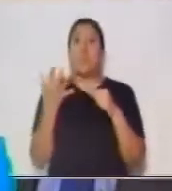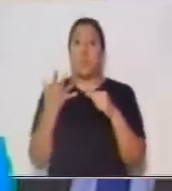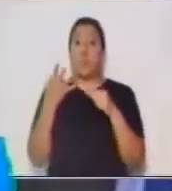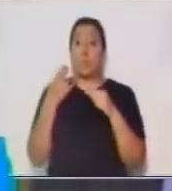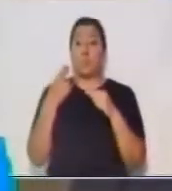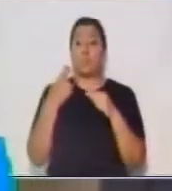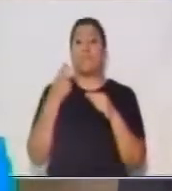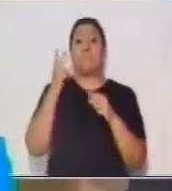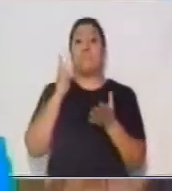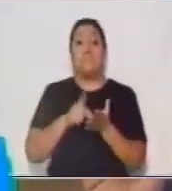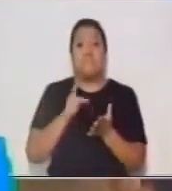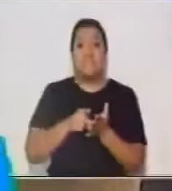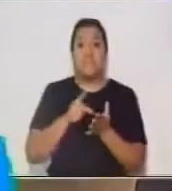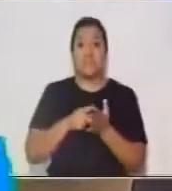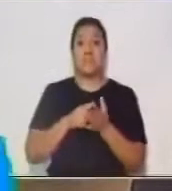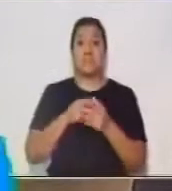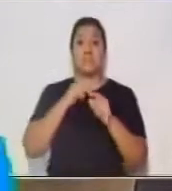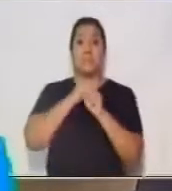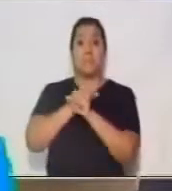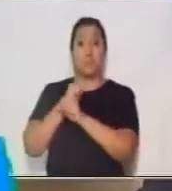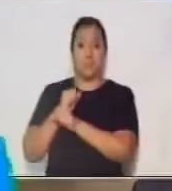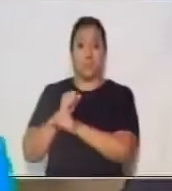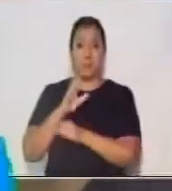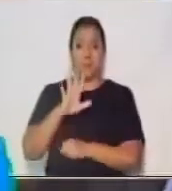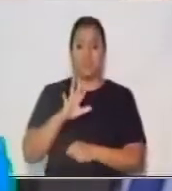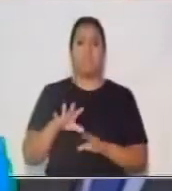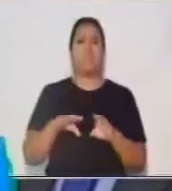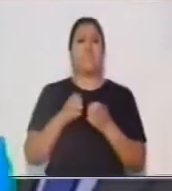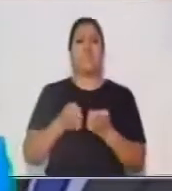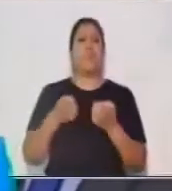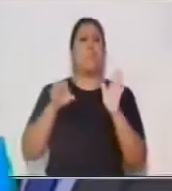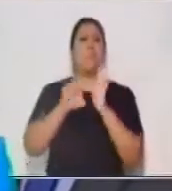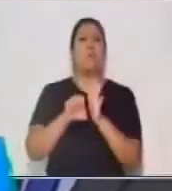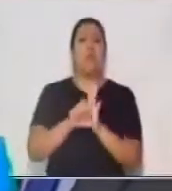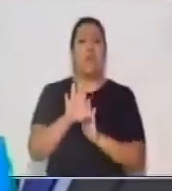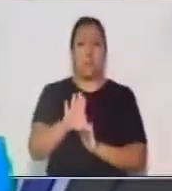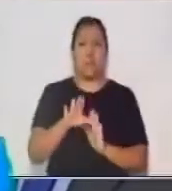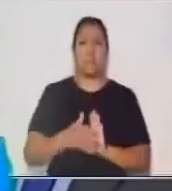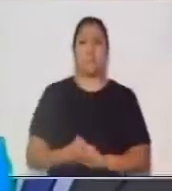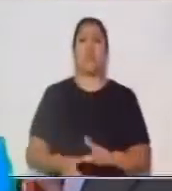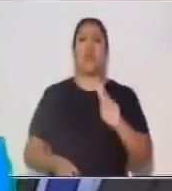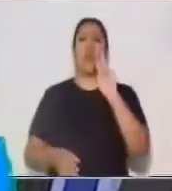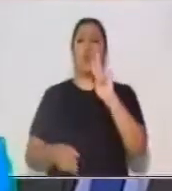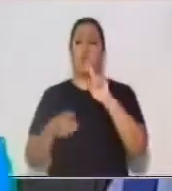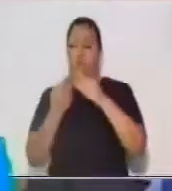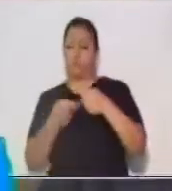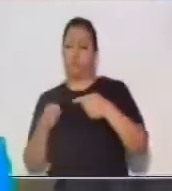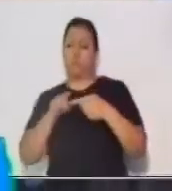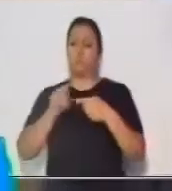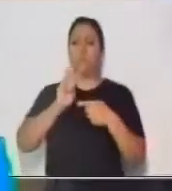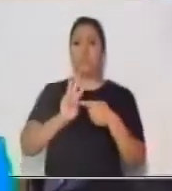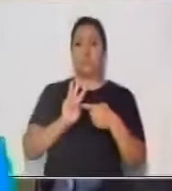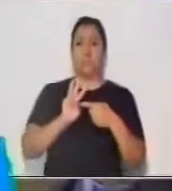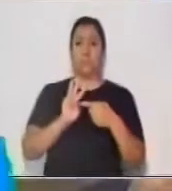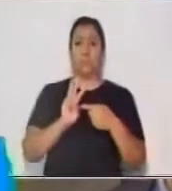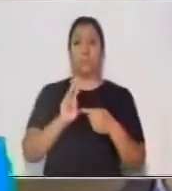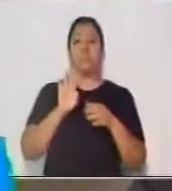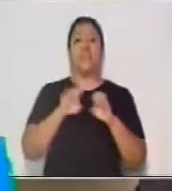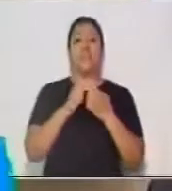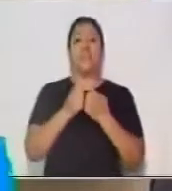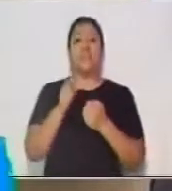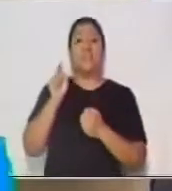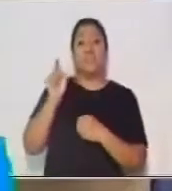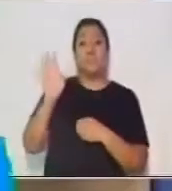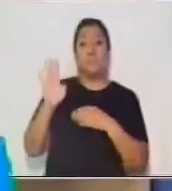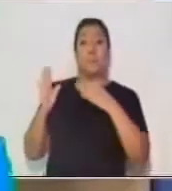sábila con aceite de argán que te da la nutrición y el brillo que siempre has querido. Y para toda la familia. En Ánfora, te presentamos